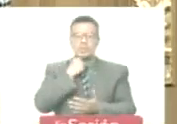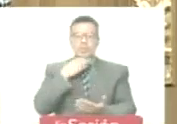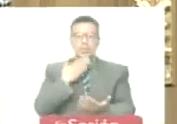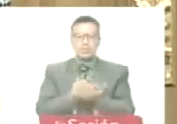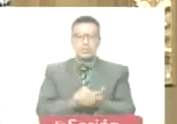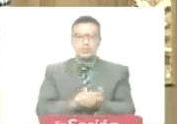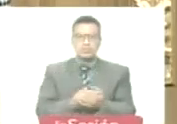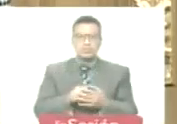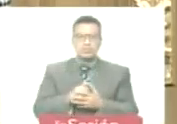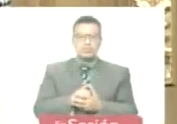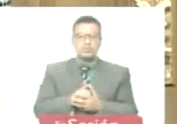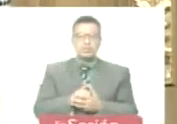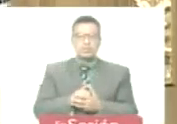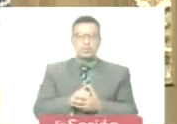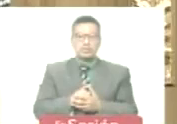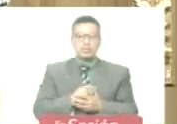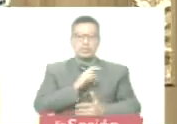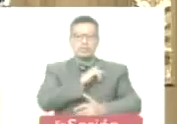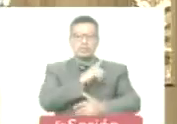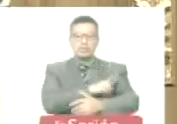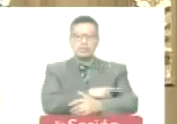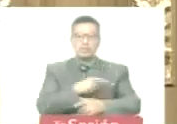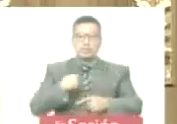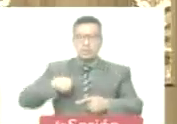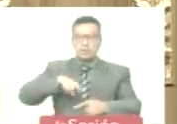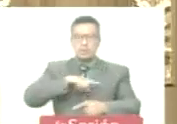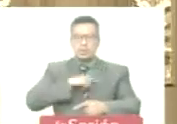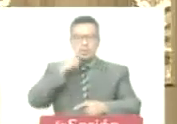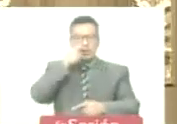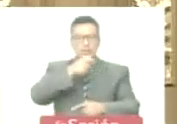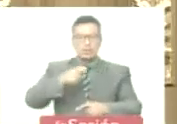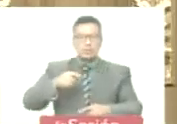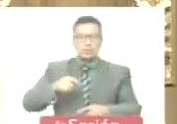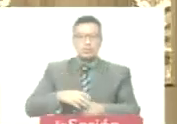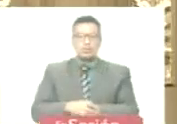agradecerle el poder atender a nuestra población